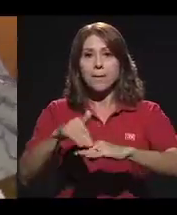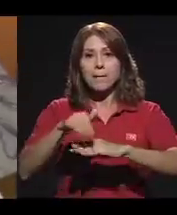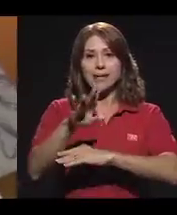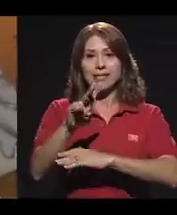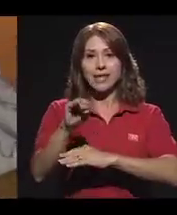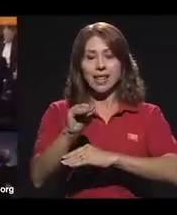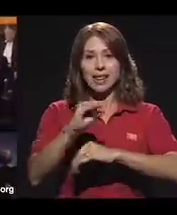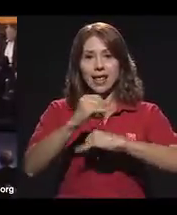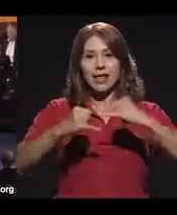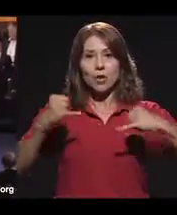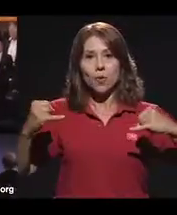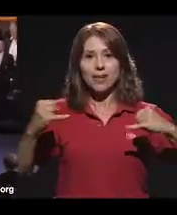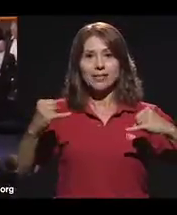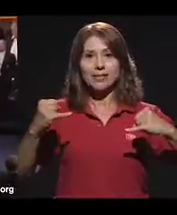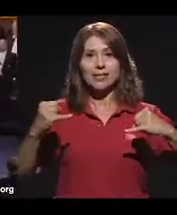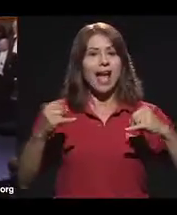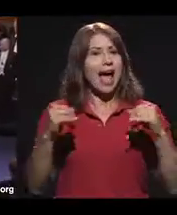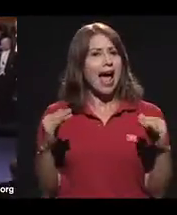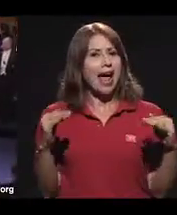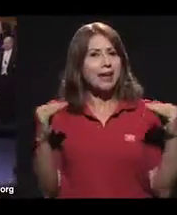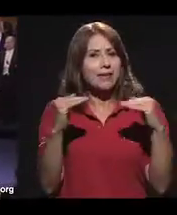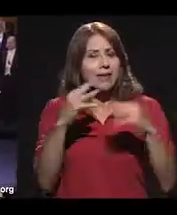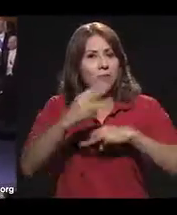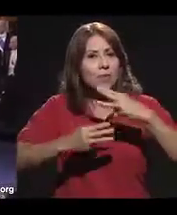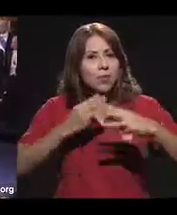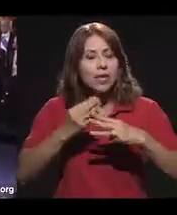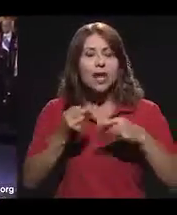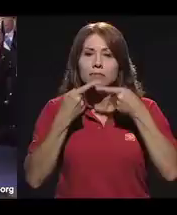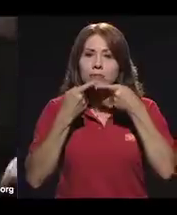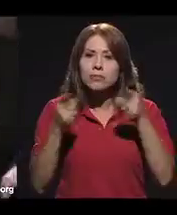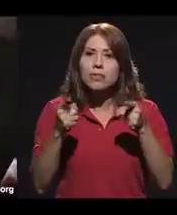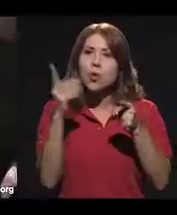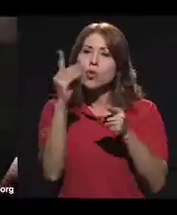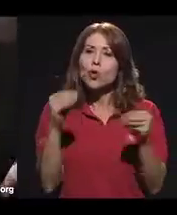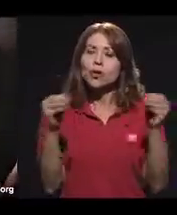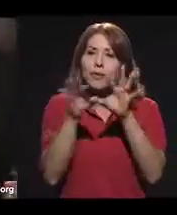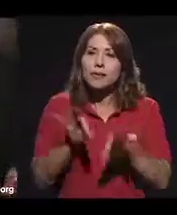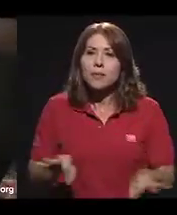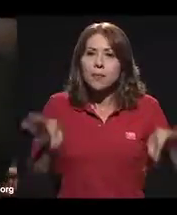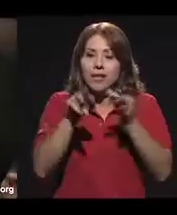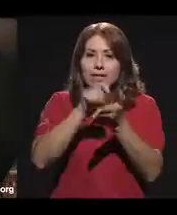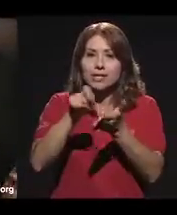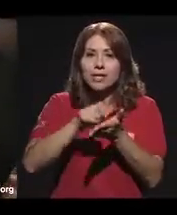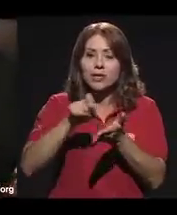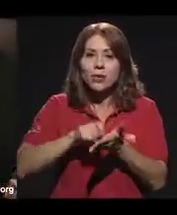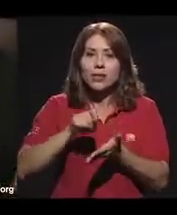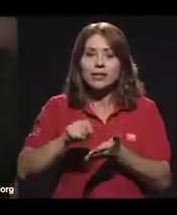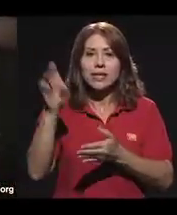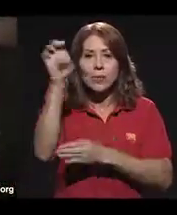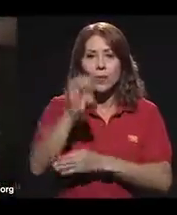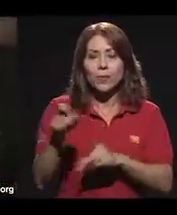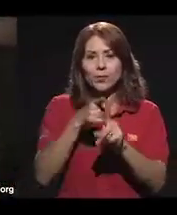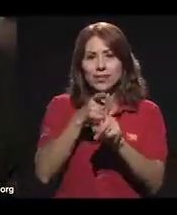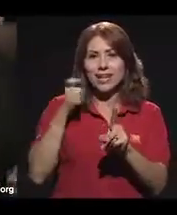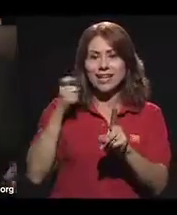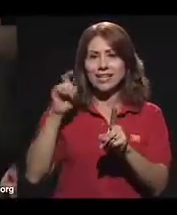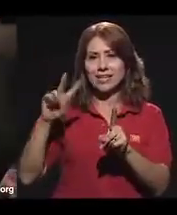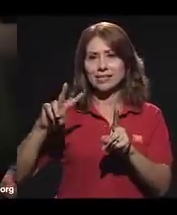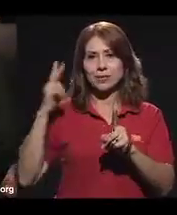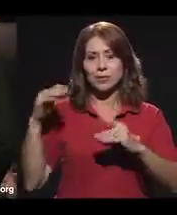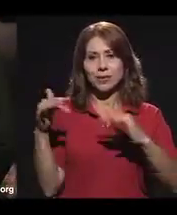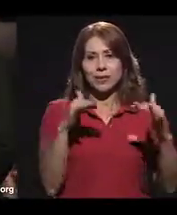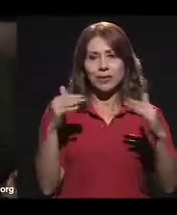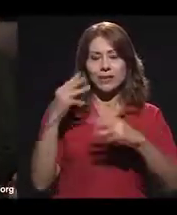idiomas. Ha sido aclamado universalmente como uno de los más importantes escritores europeos y escandinavos desde la Segunda Guerra